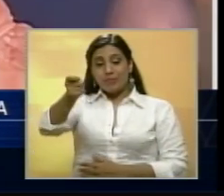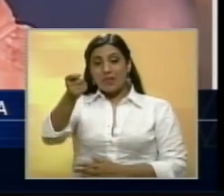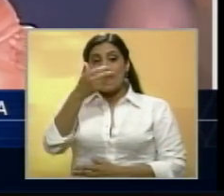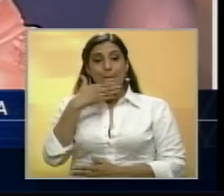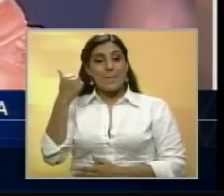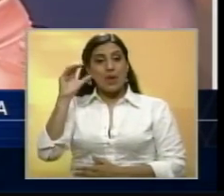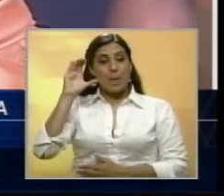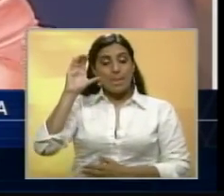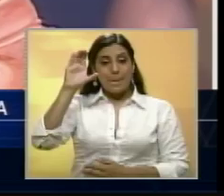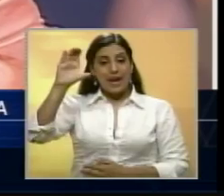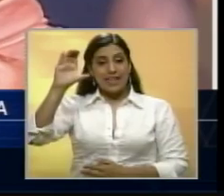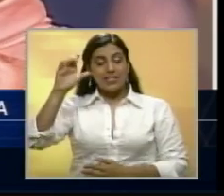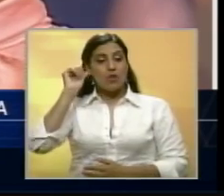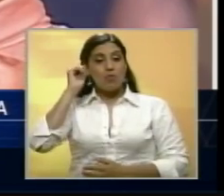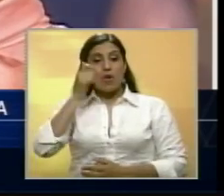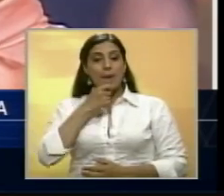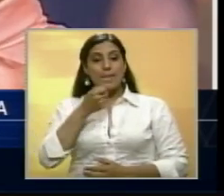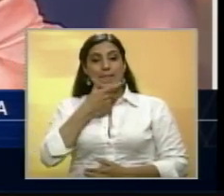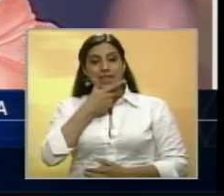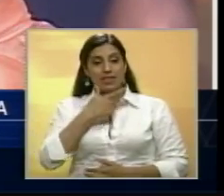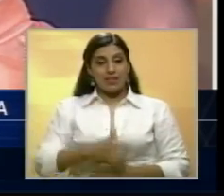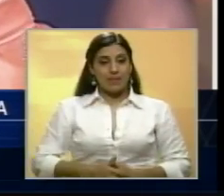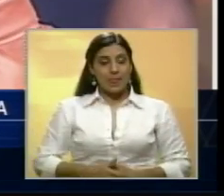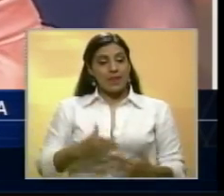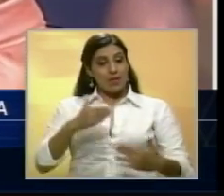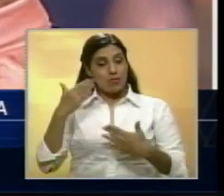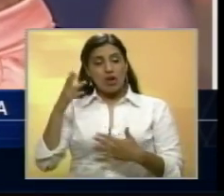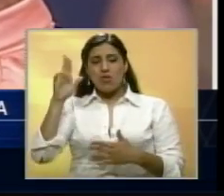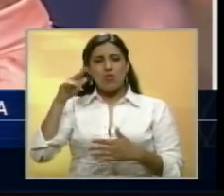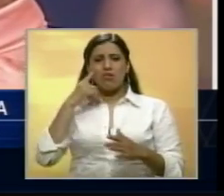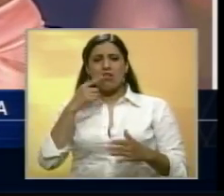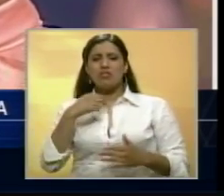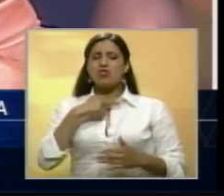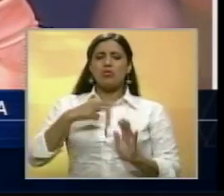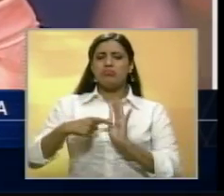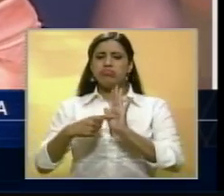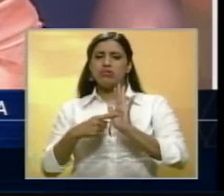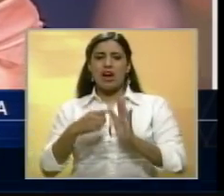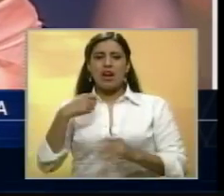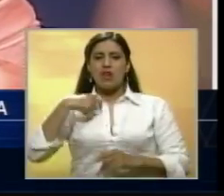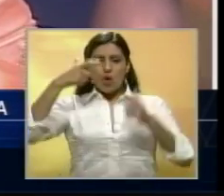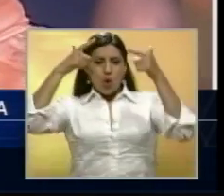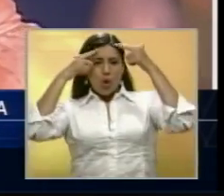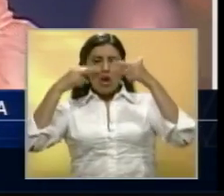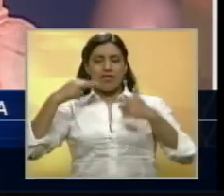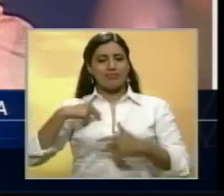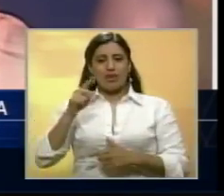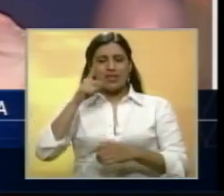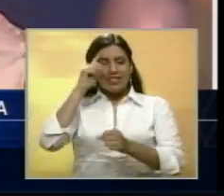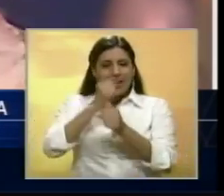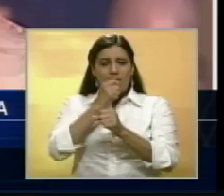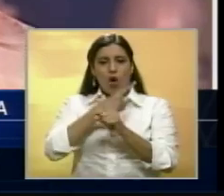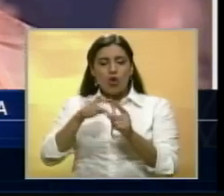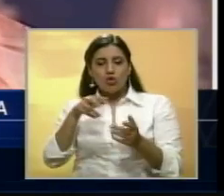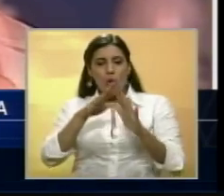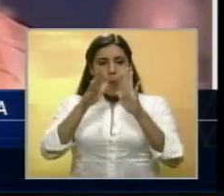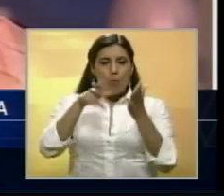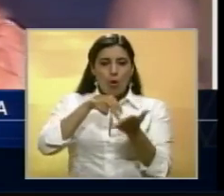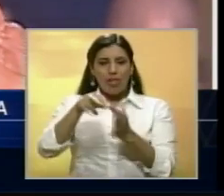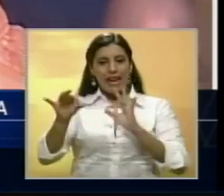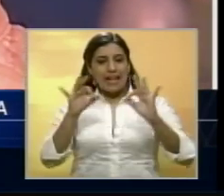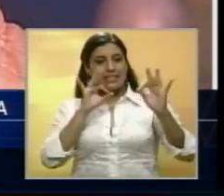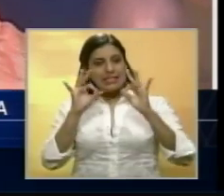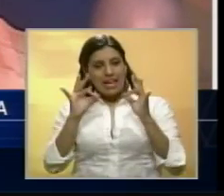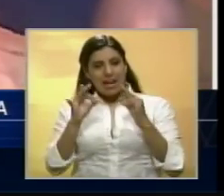como el país de las mujeres más bellas. Susana nunca quiso ser reconocida solo por la corona y se dedicó al modelaje, la